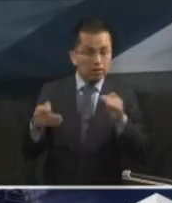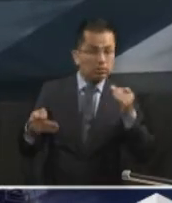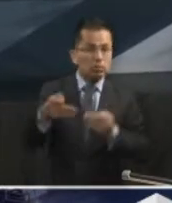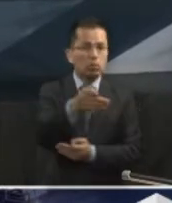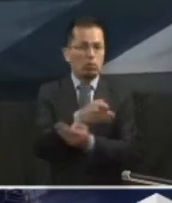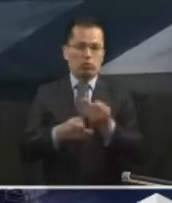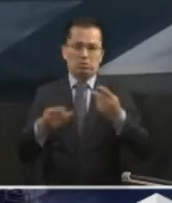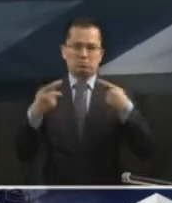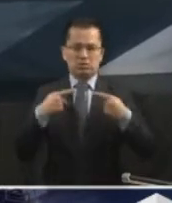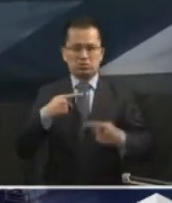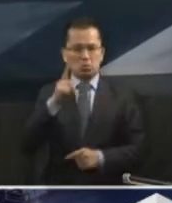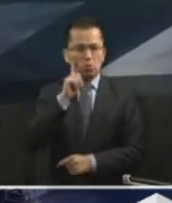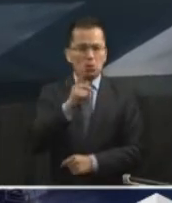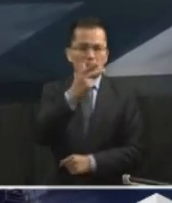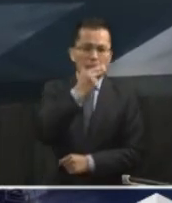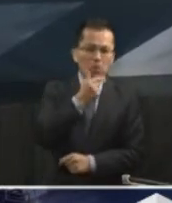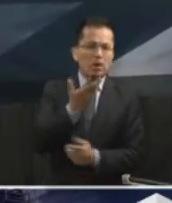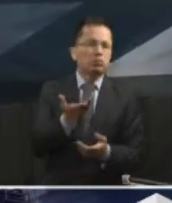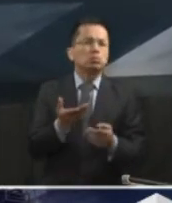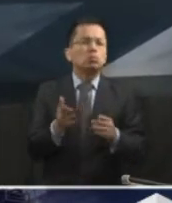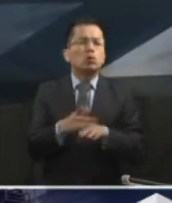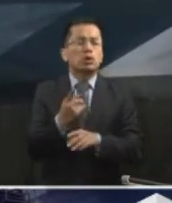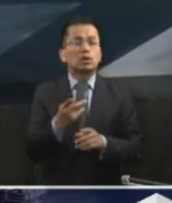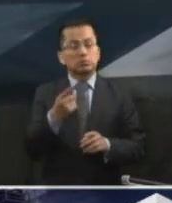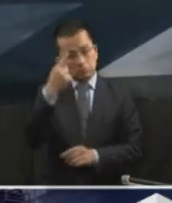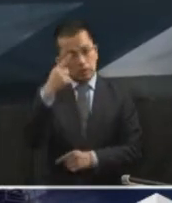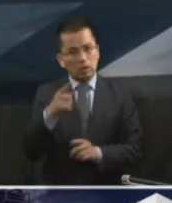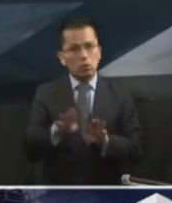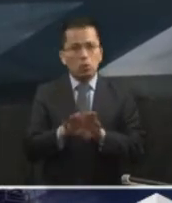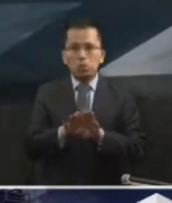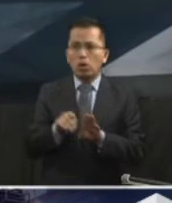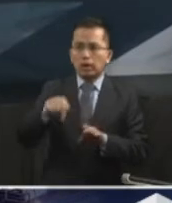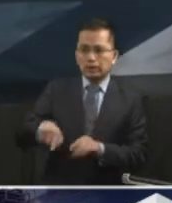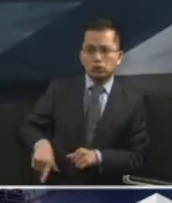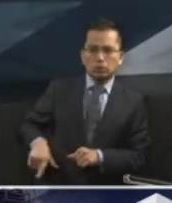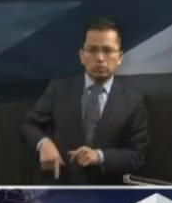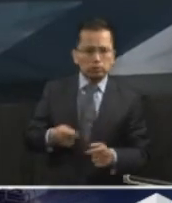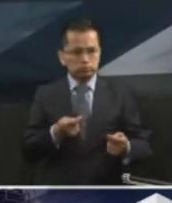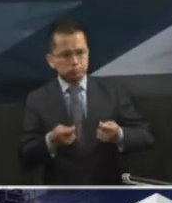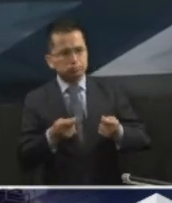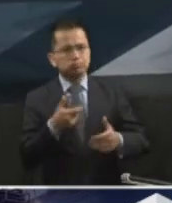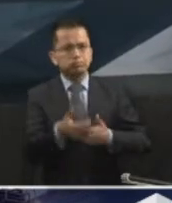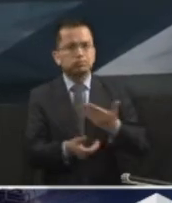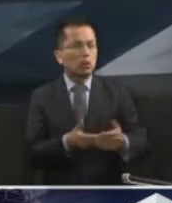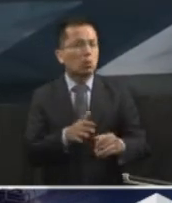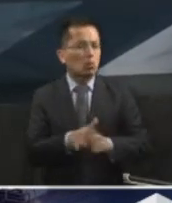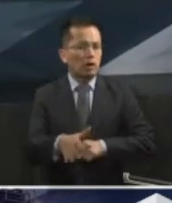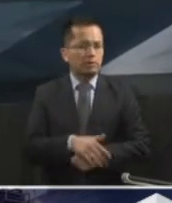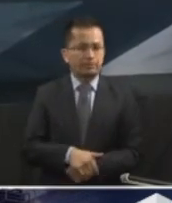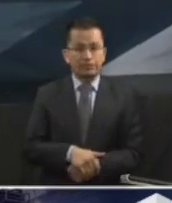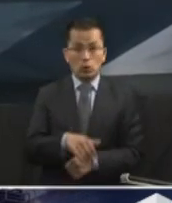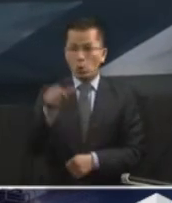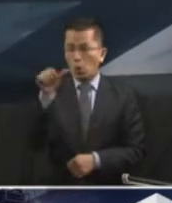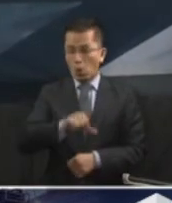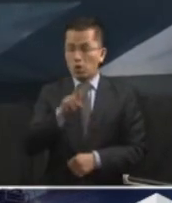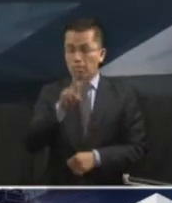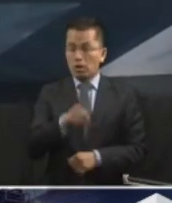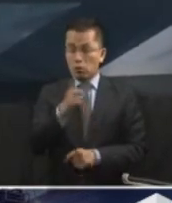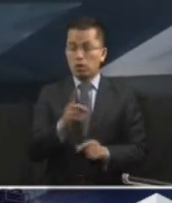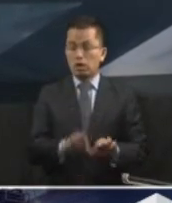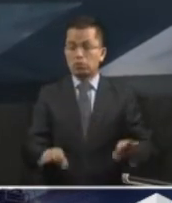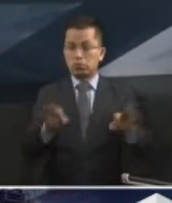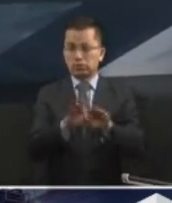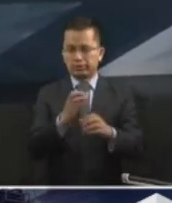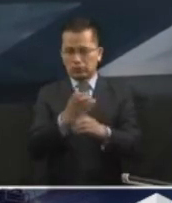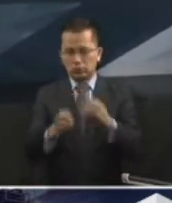la forma en que se vienen desarrollando las políticas públicas en México. Y hoy hubo algo fundamental. Cuando se aprueba una reforma a la